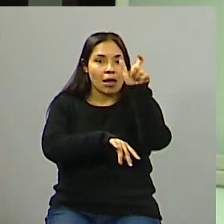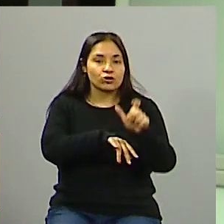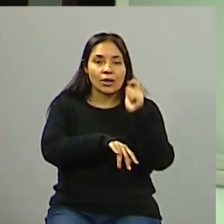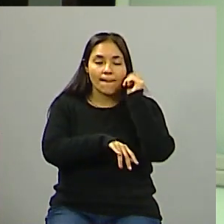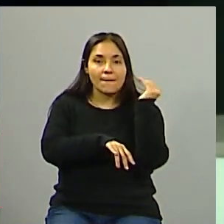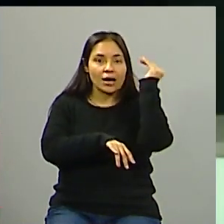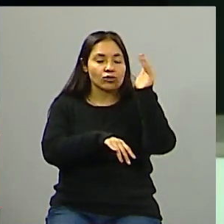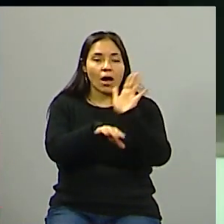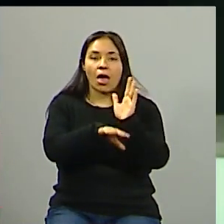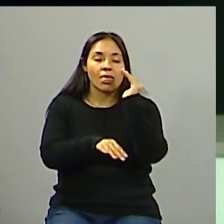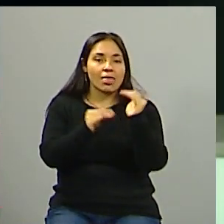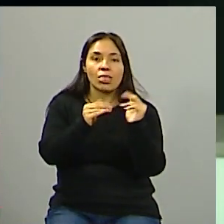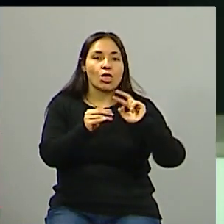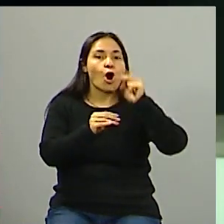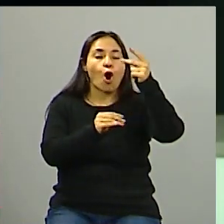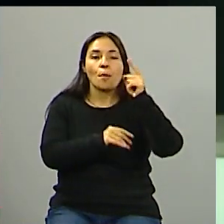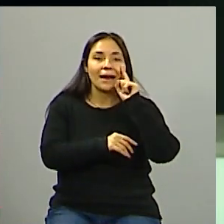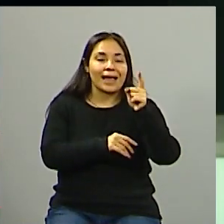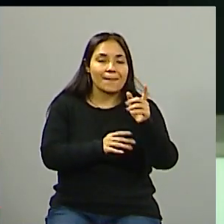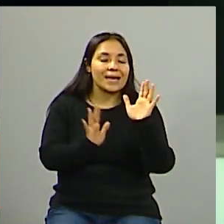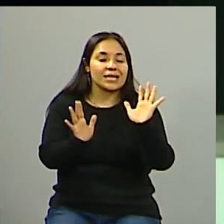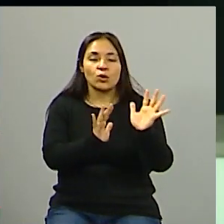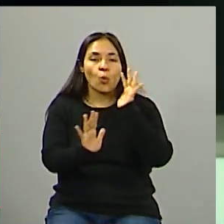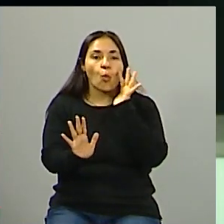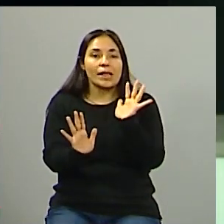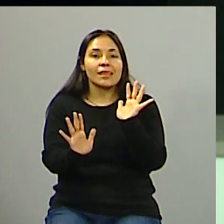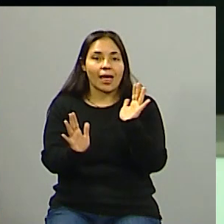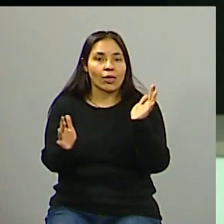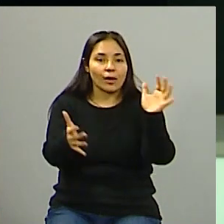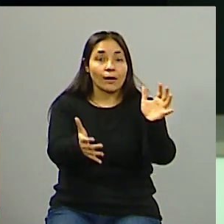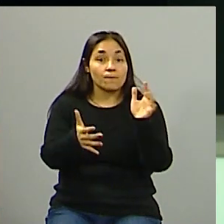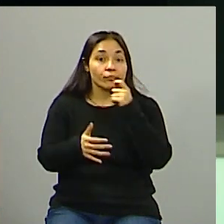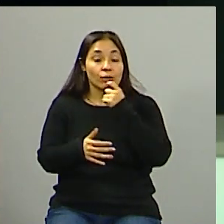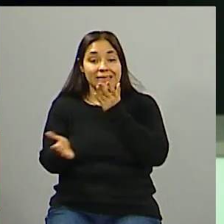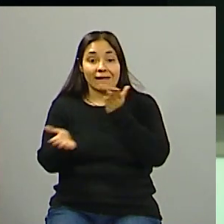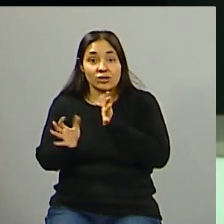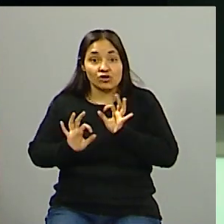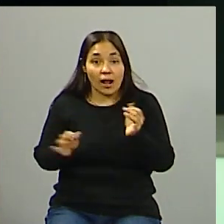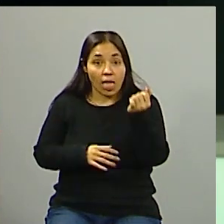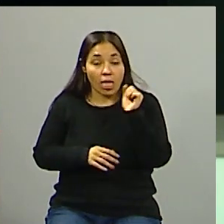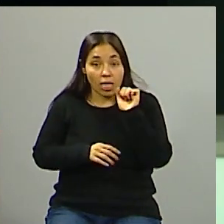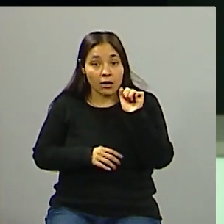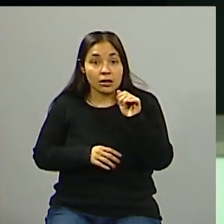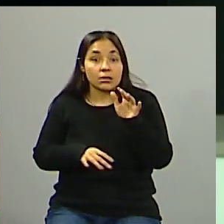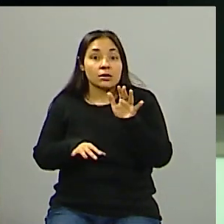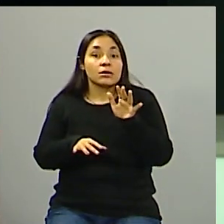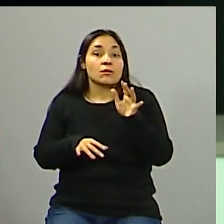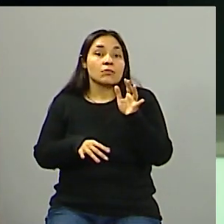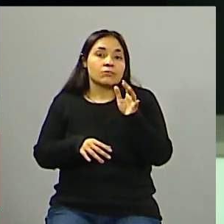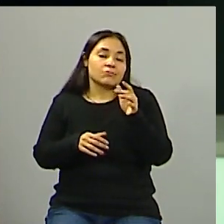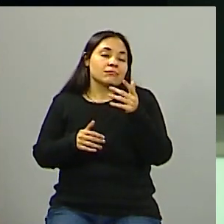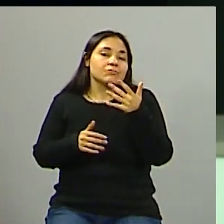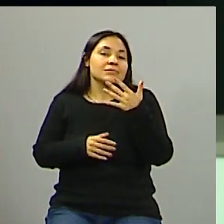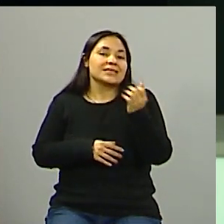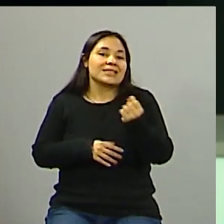fragilidad dada por su edad. Claro. Si llegamos a una clínica y esa clínica no nos atiende, tenemos que entender que hay un montón de factores